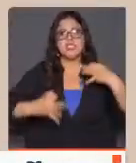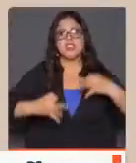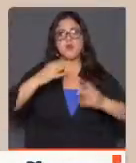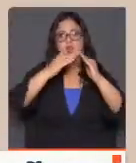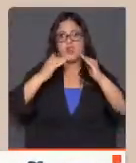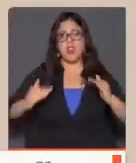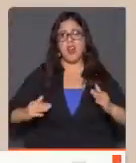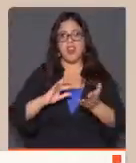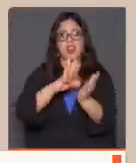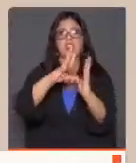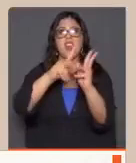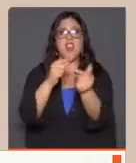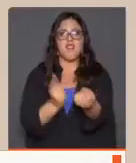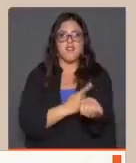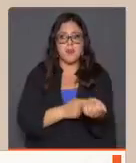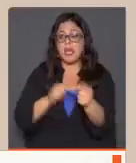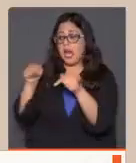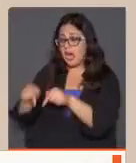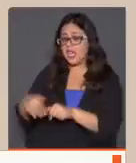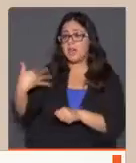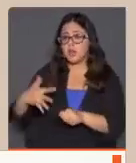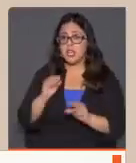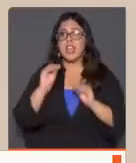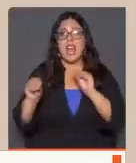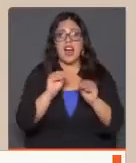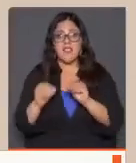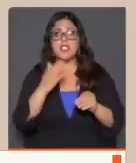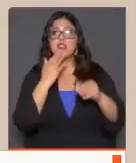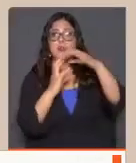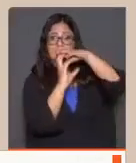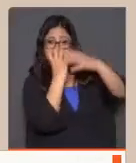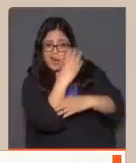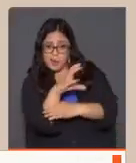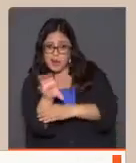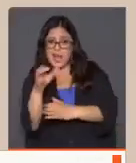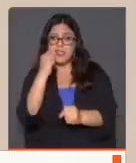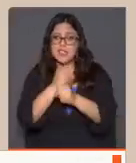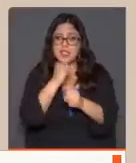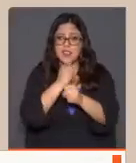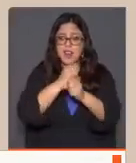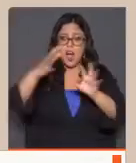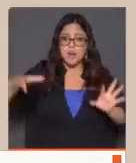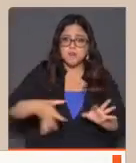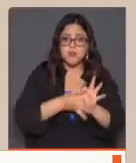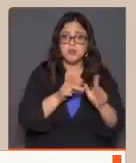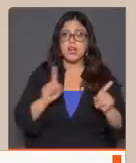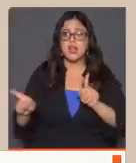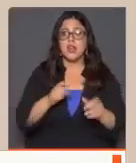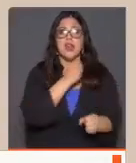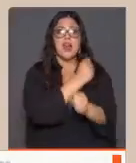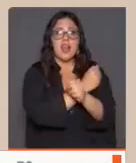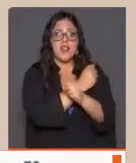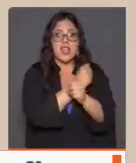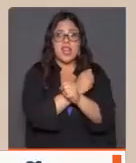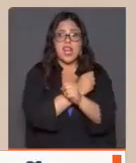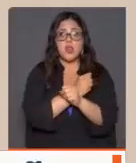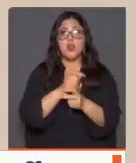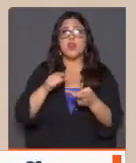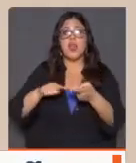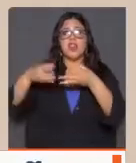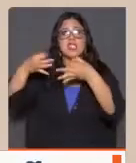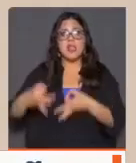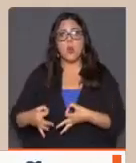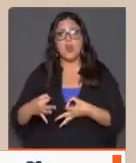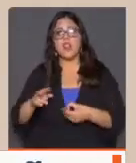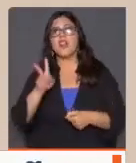fue clave el aviso oportuno, nuestras cámaras de seguridad y el trabajo muy coordinado de carabineros, seguridad Vitacura, Las Condes y